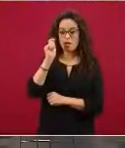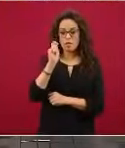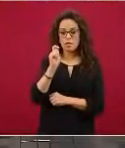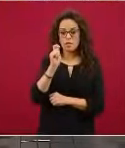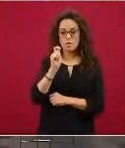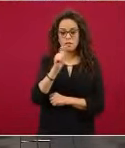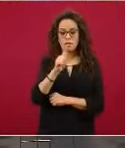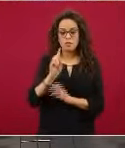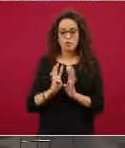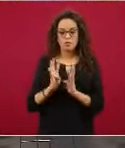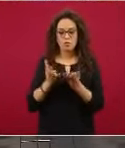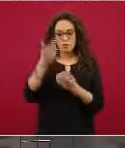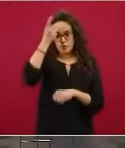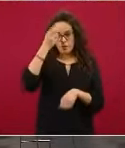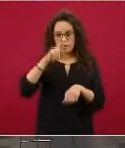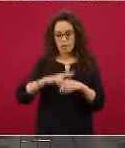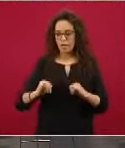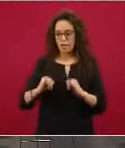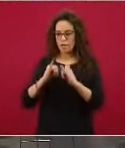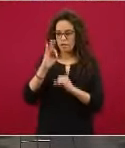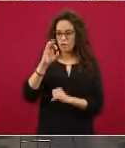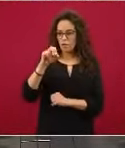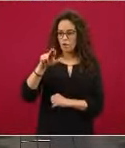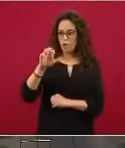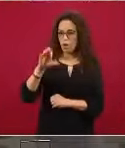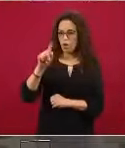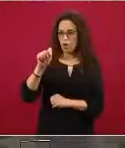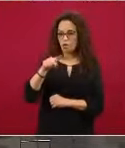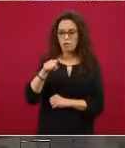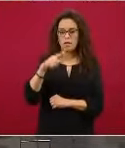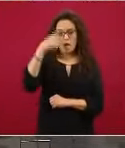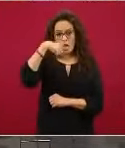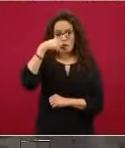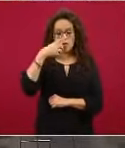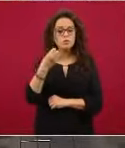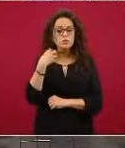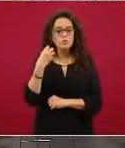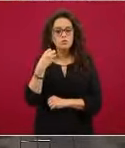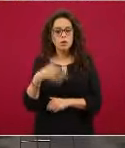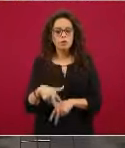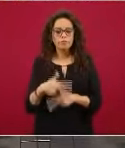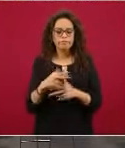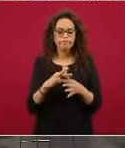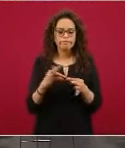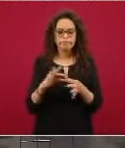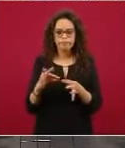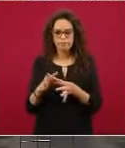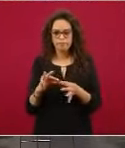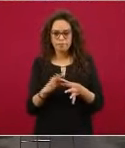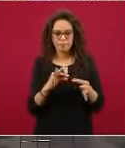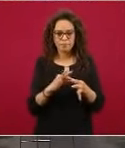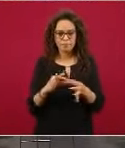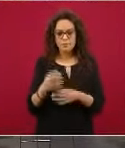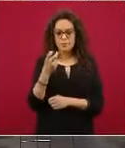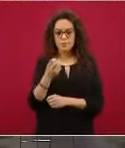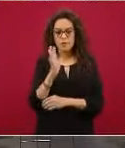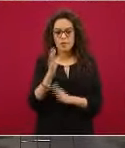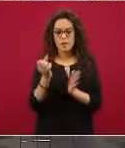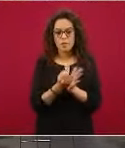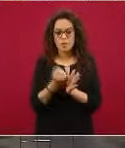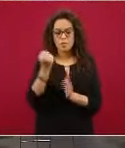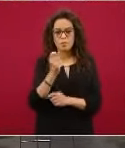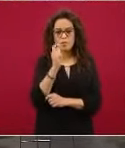Del Instituto Fonacot sesionó en la noche y en esa sesión se aprobó